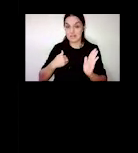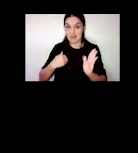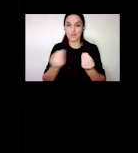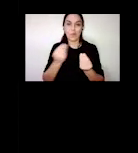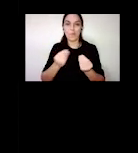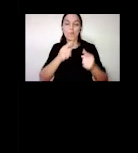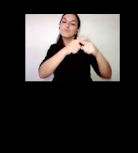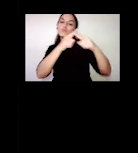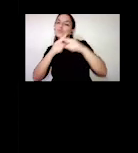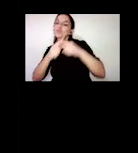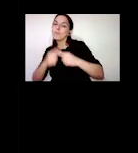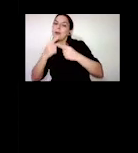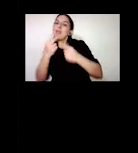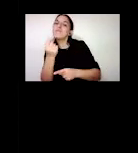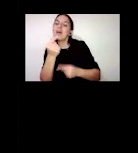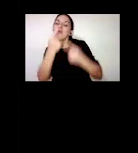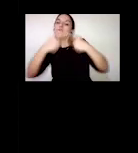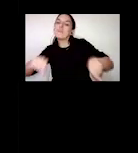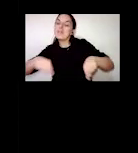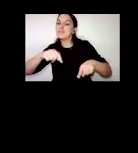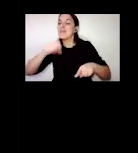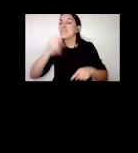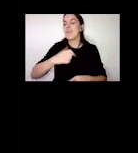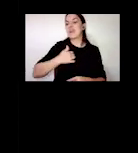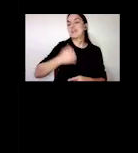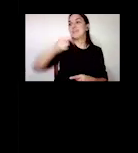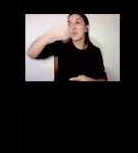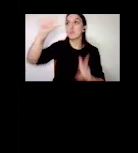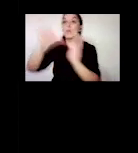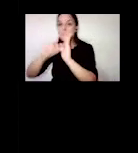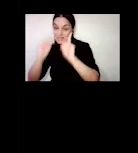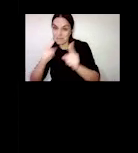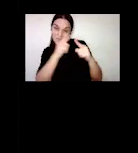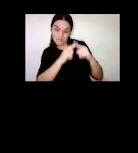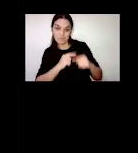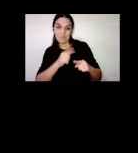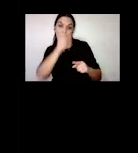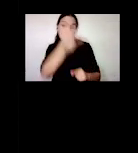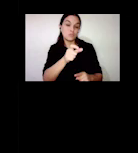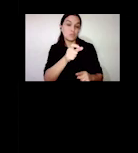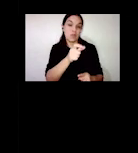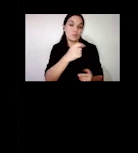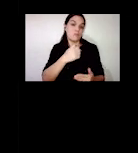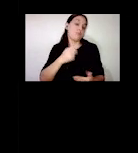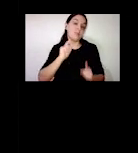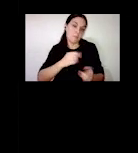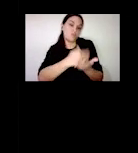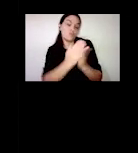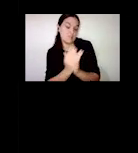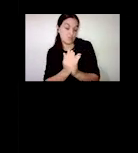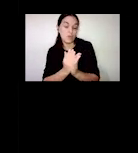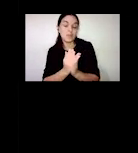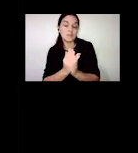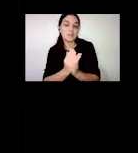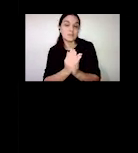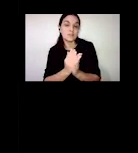valor de los bienes situados en el país y en el exterior, y para las personas humanas y sucesiones indivisas no residentes, solamente por